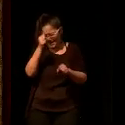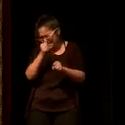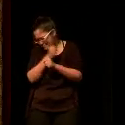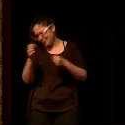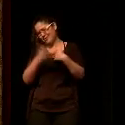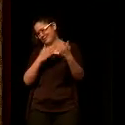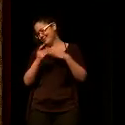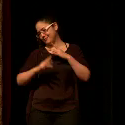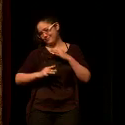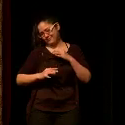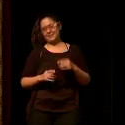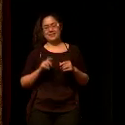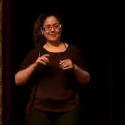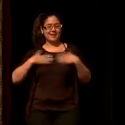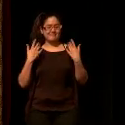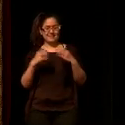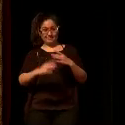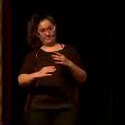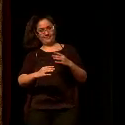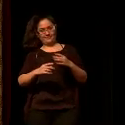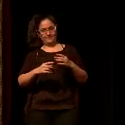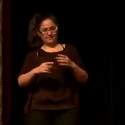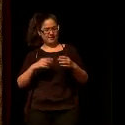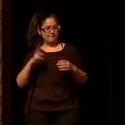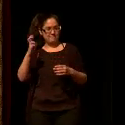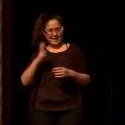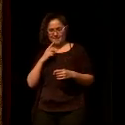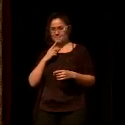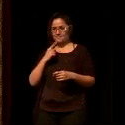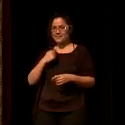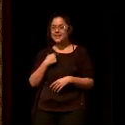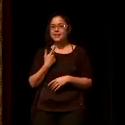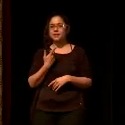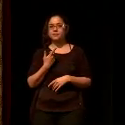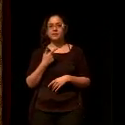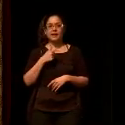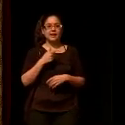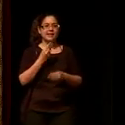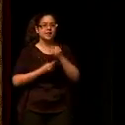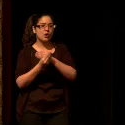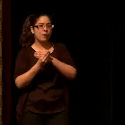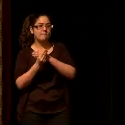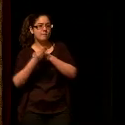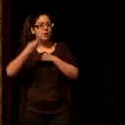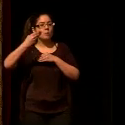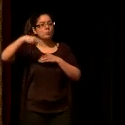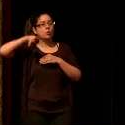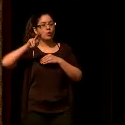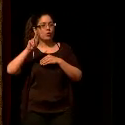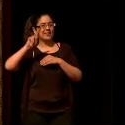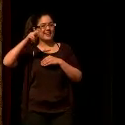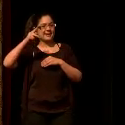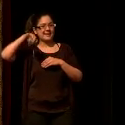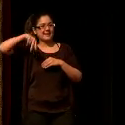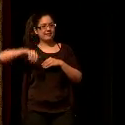repente se encontró eso y un día me viene y me dijo yo él es de burkina faso y me dijo a mí nunca